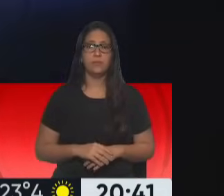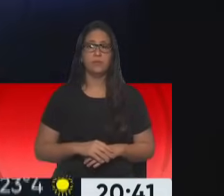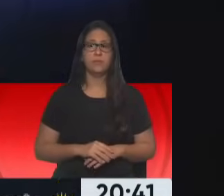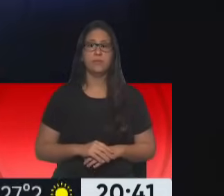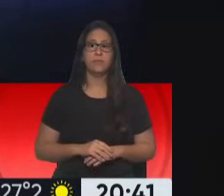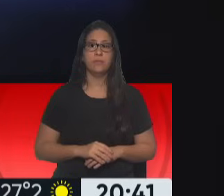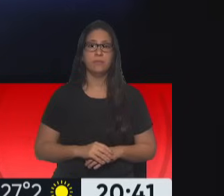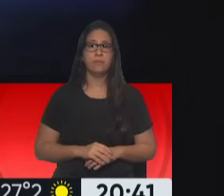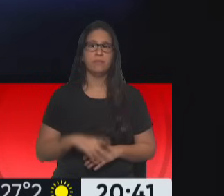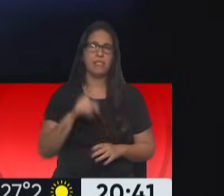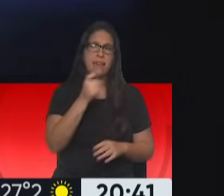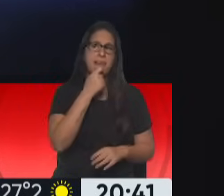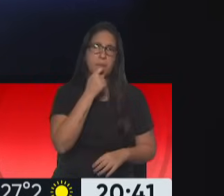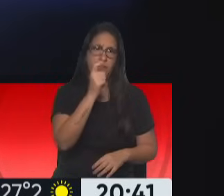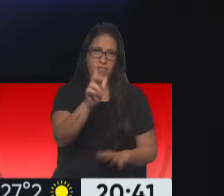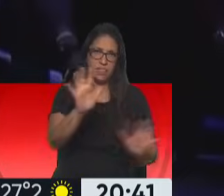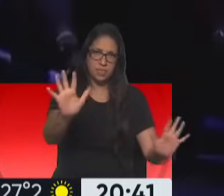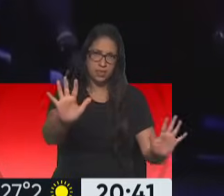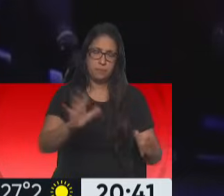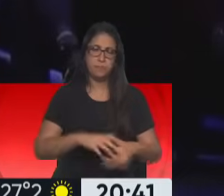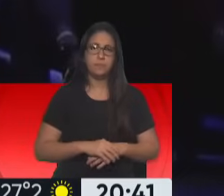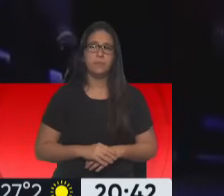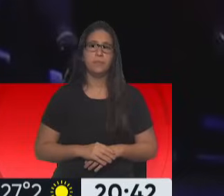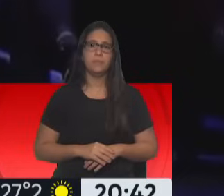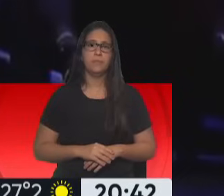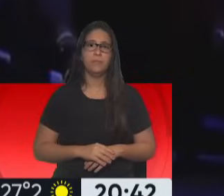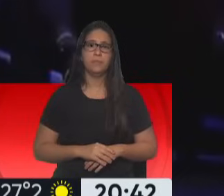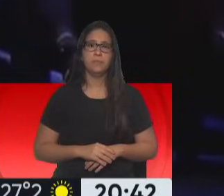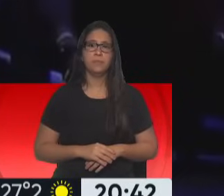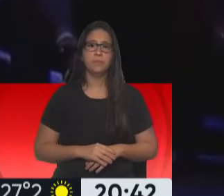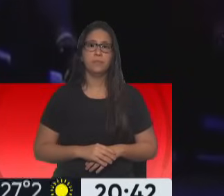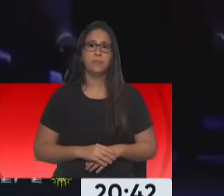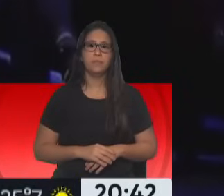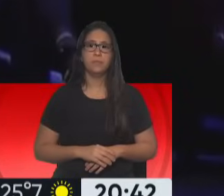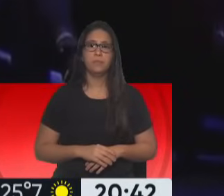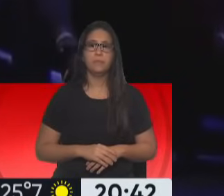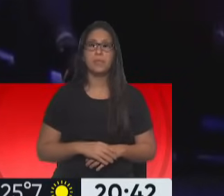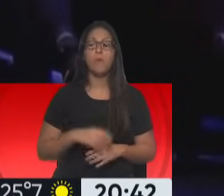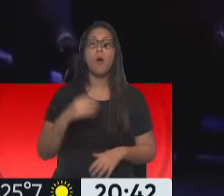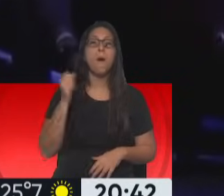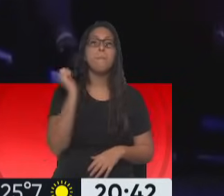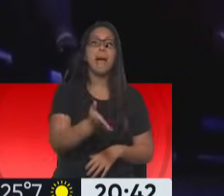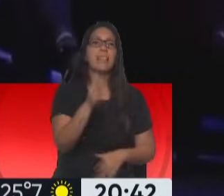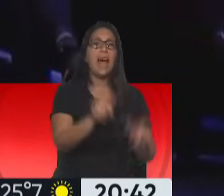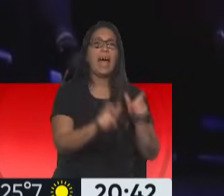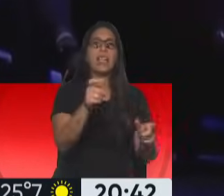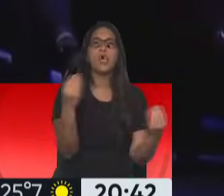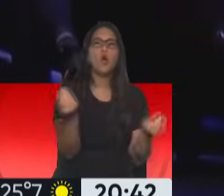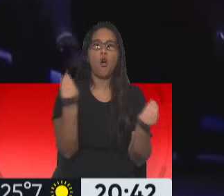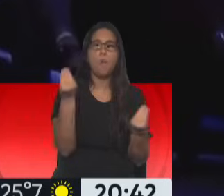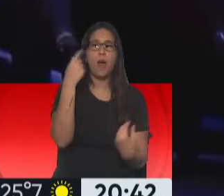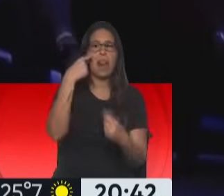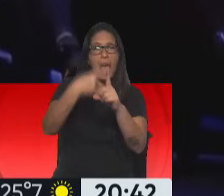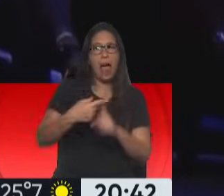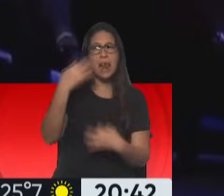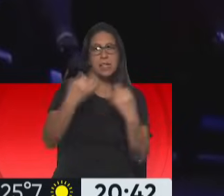Se los hago con un ejemplo fácil, cómo el mal análisis económico mata gente. Por ejemplo,